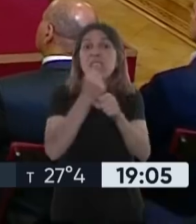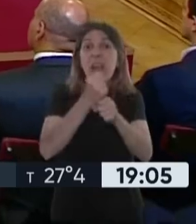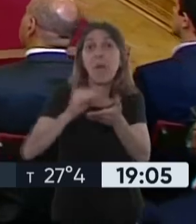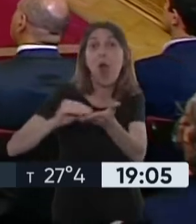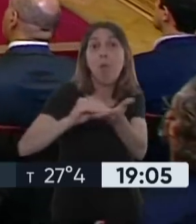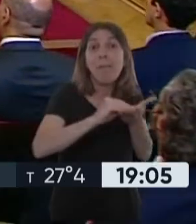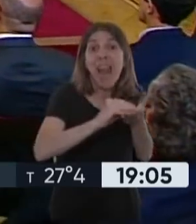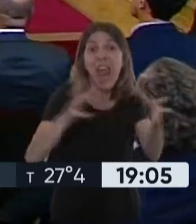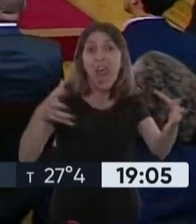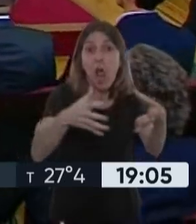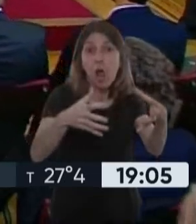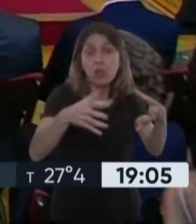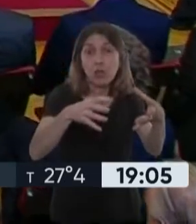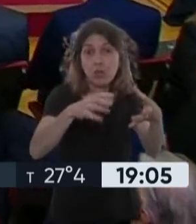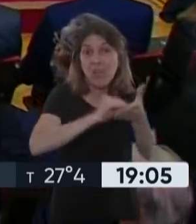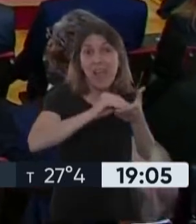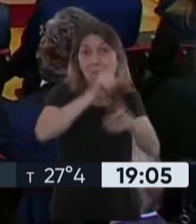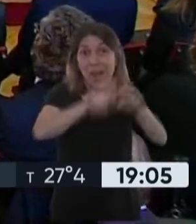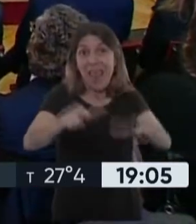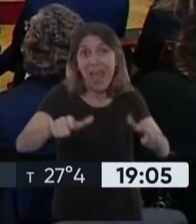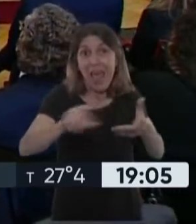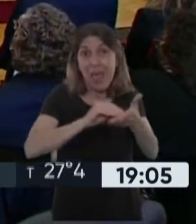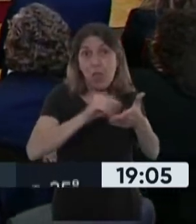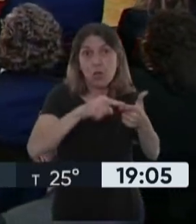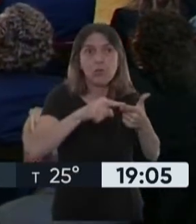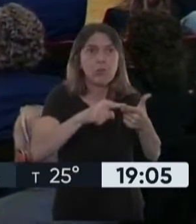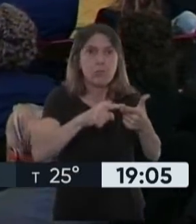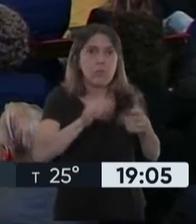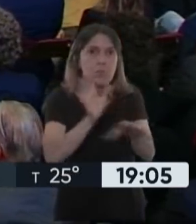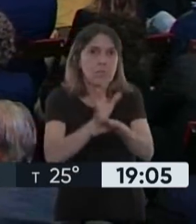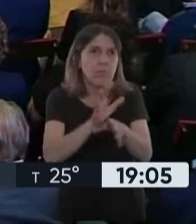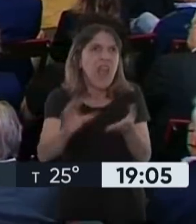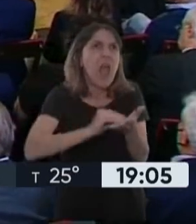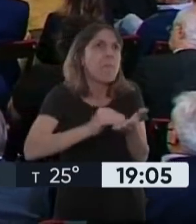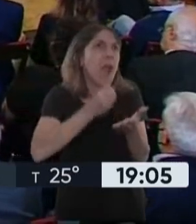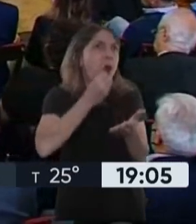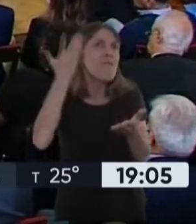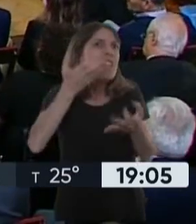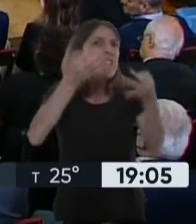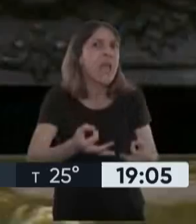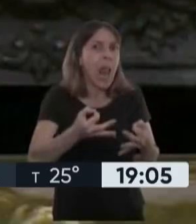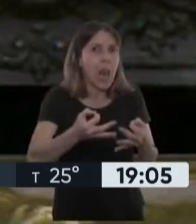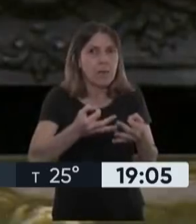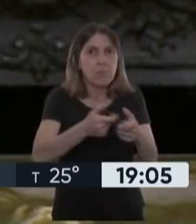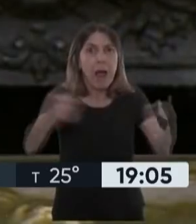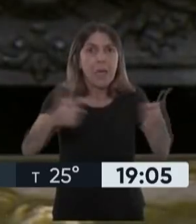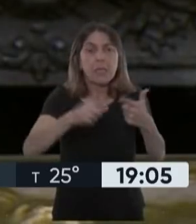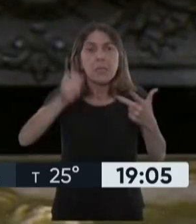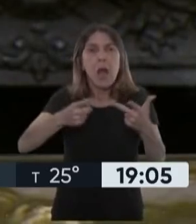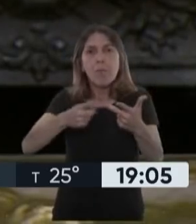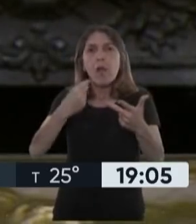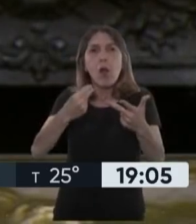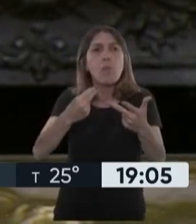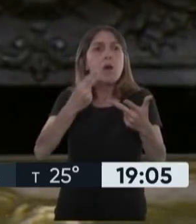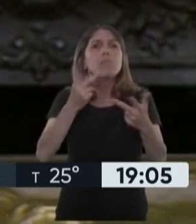donde todos estamos deseosos de que la formalidad crezca lo antes posible. Y finalmente la